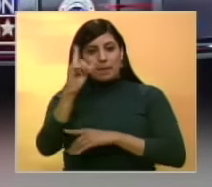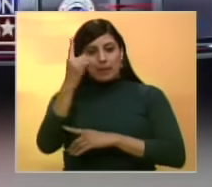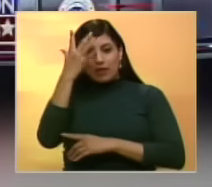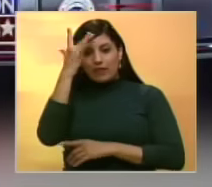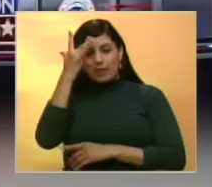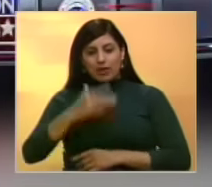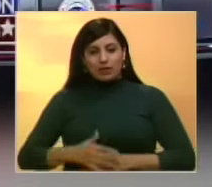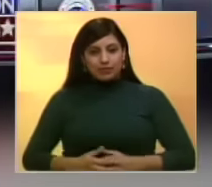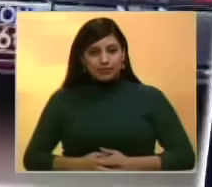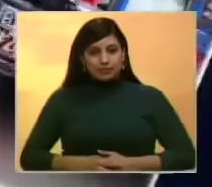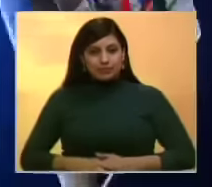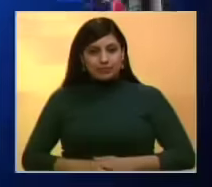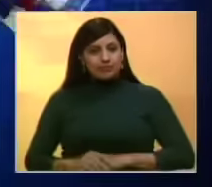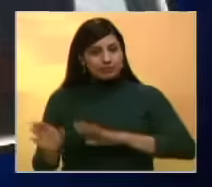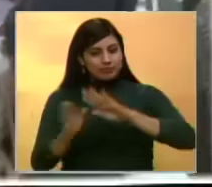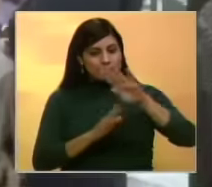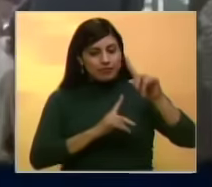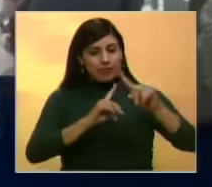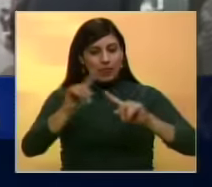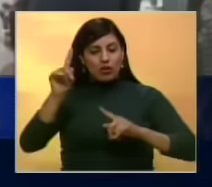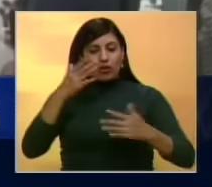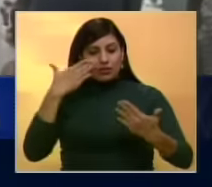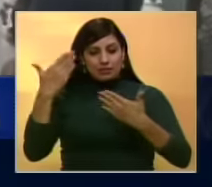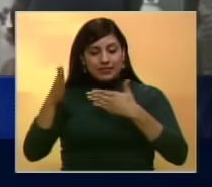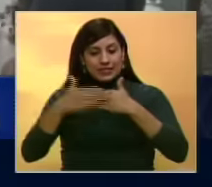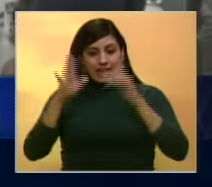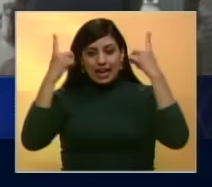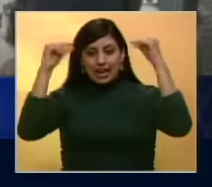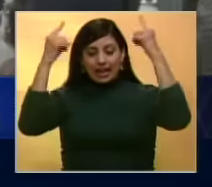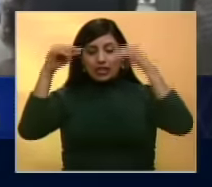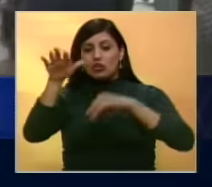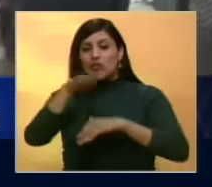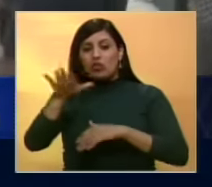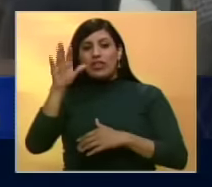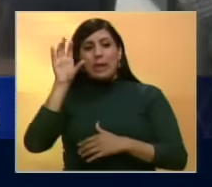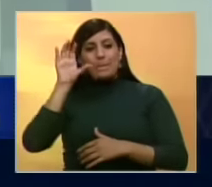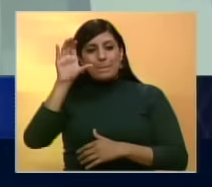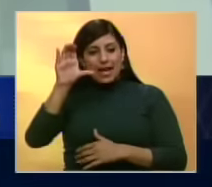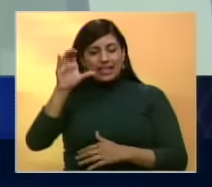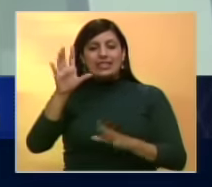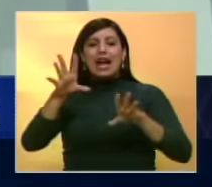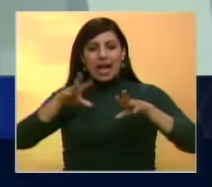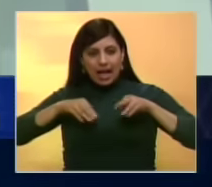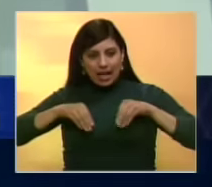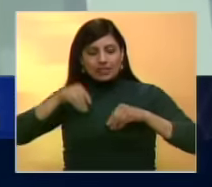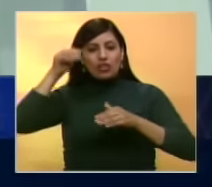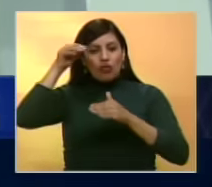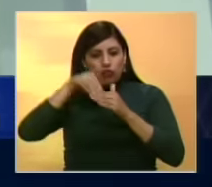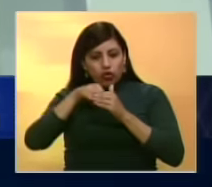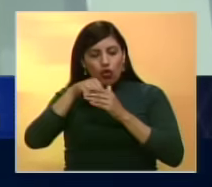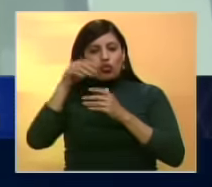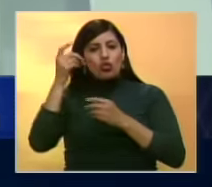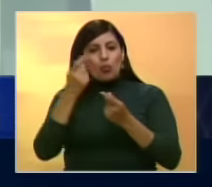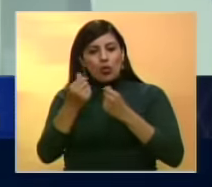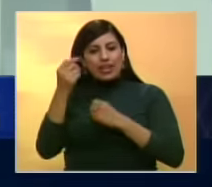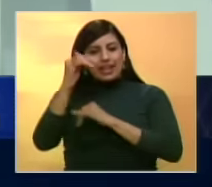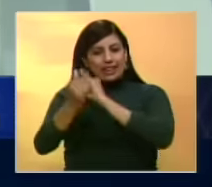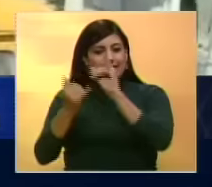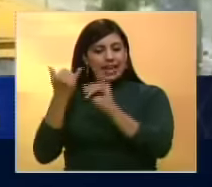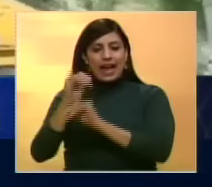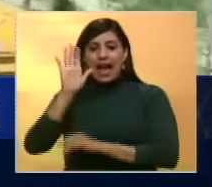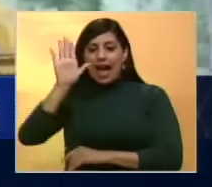de febrero cerramos en Grecia donde el país Heleno aceptó que el fondo monetario internacional